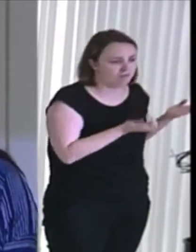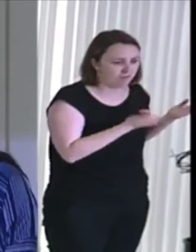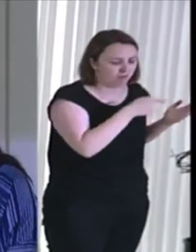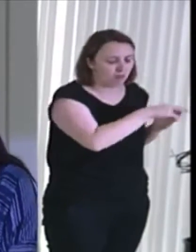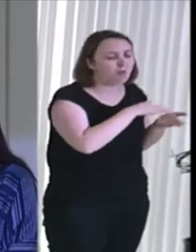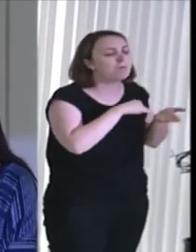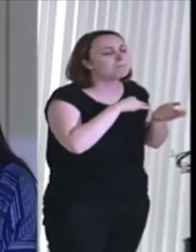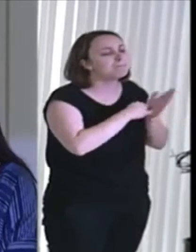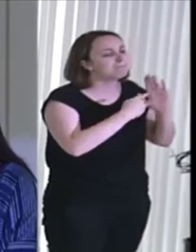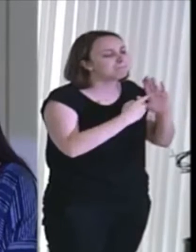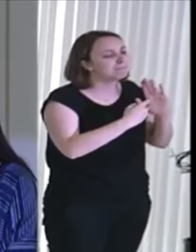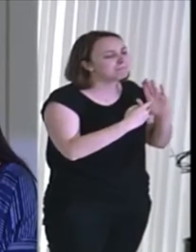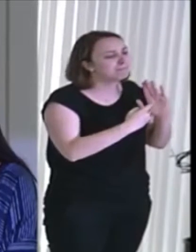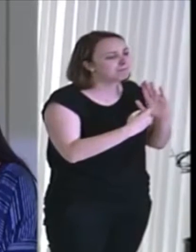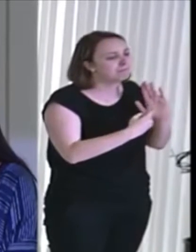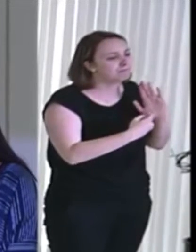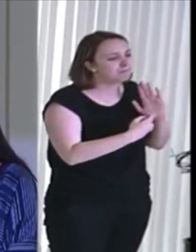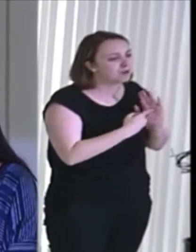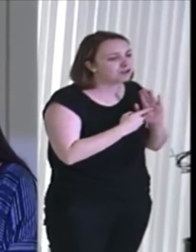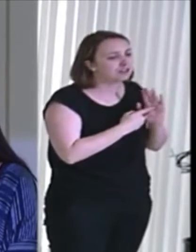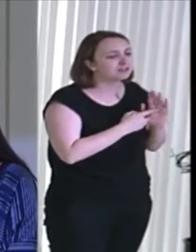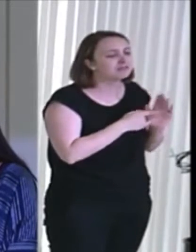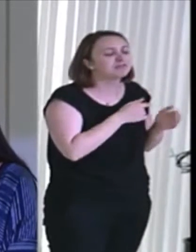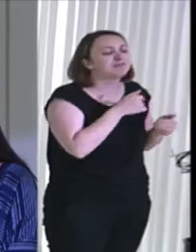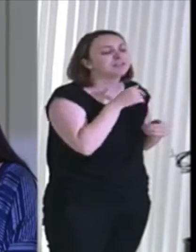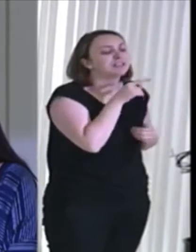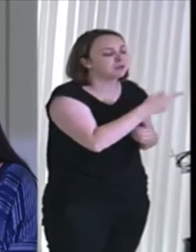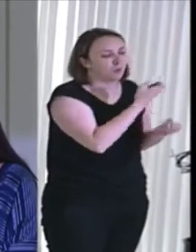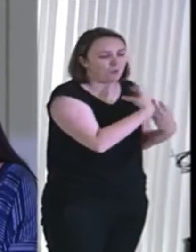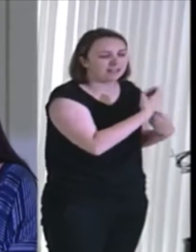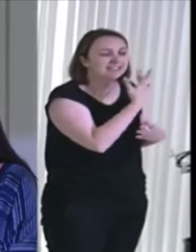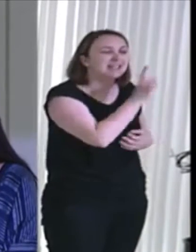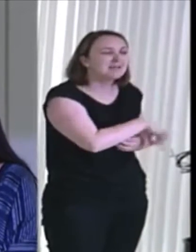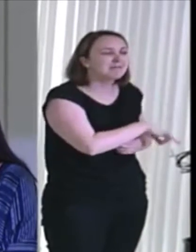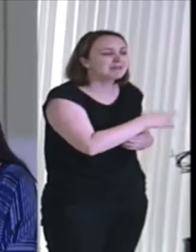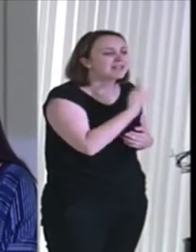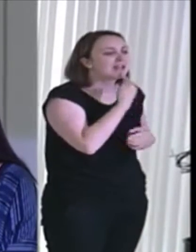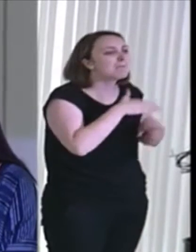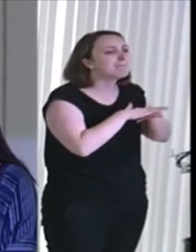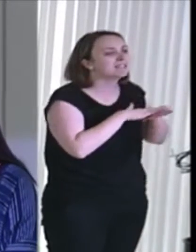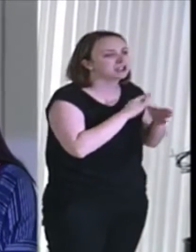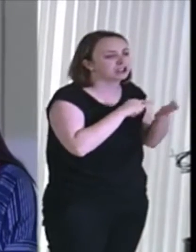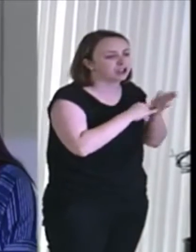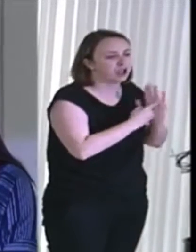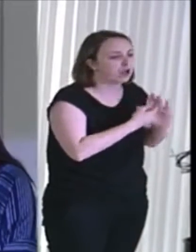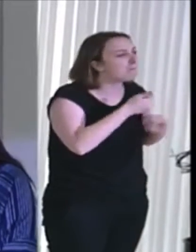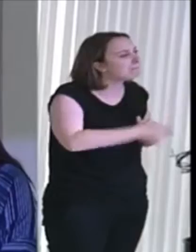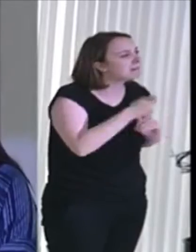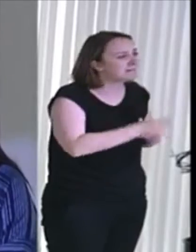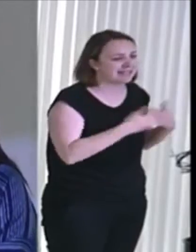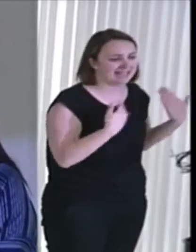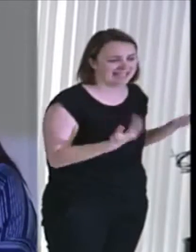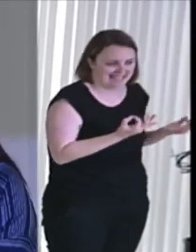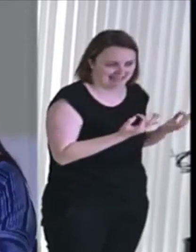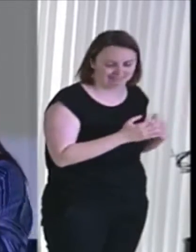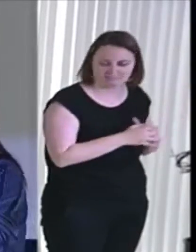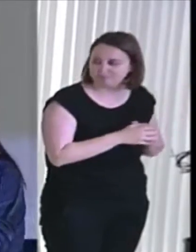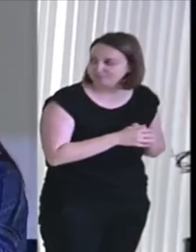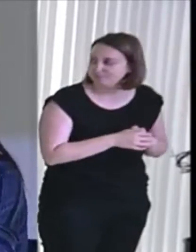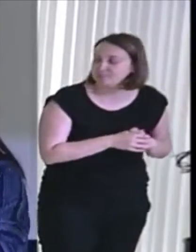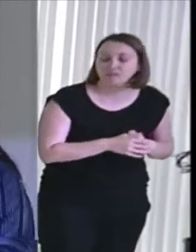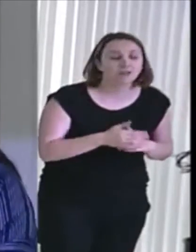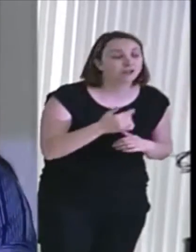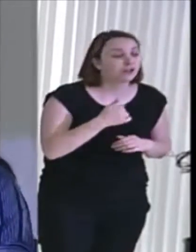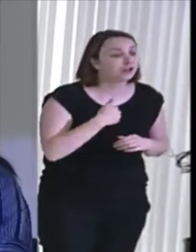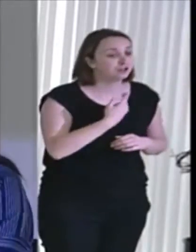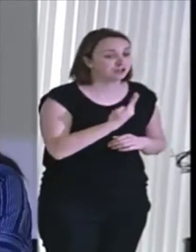proyecto y en qué te has basado, qué es lo más básico para ti de la tecnología, lo fundamental. Bueno, yo